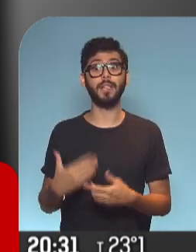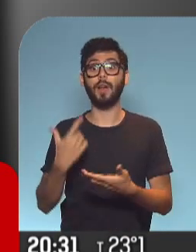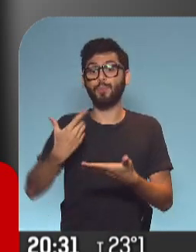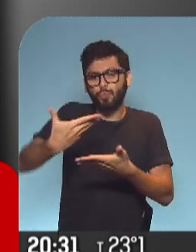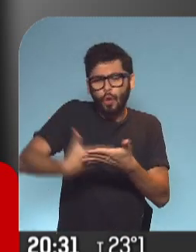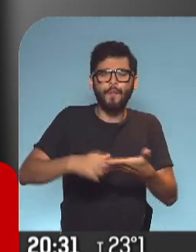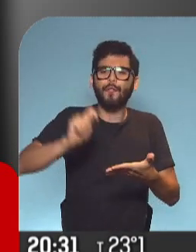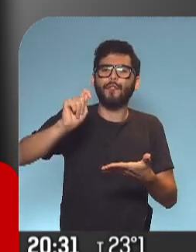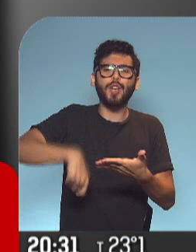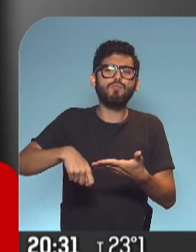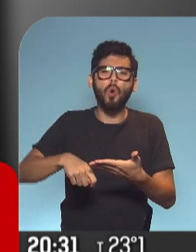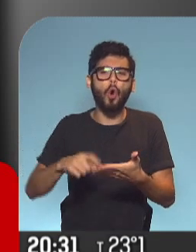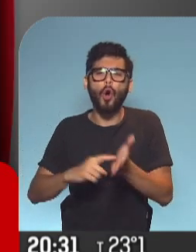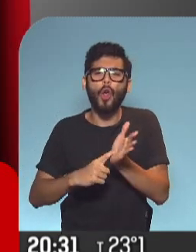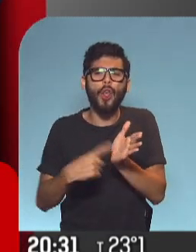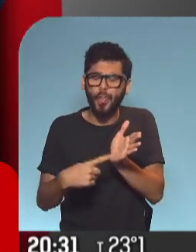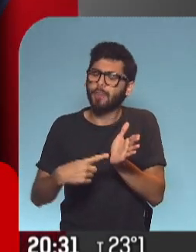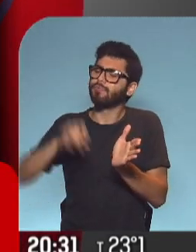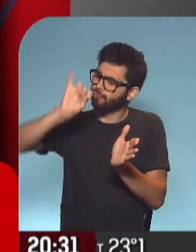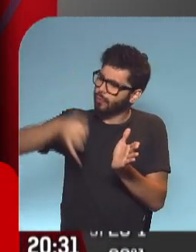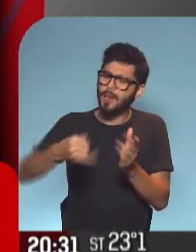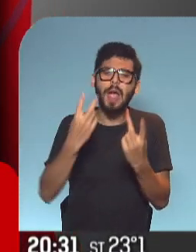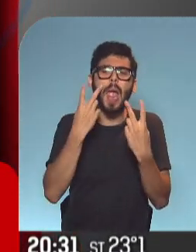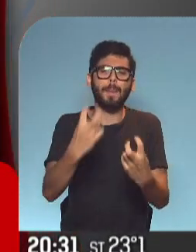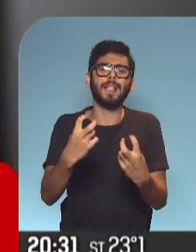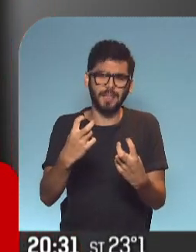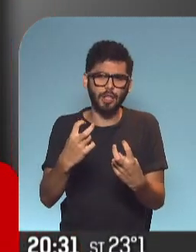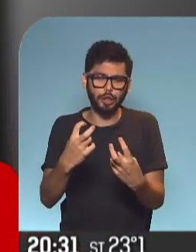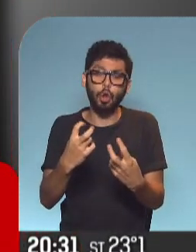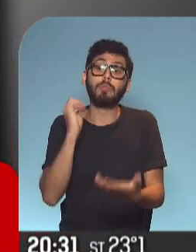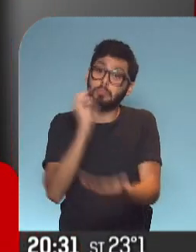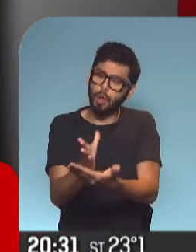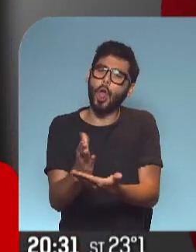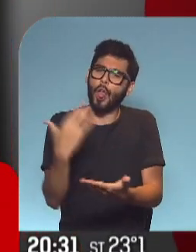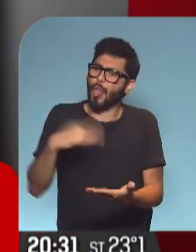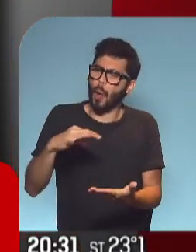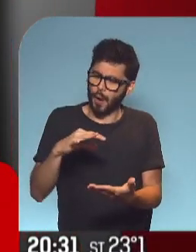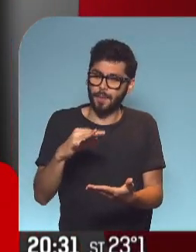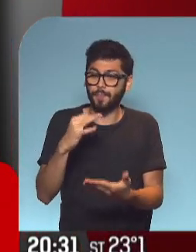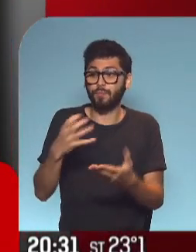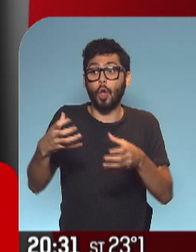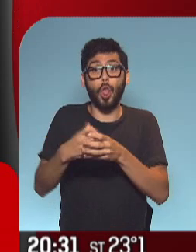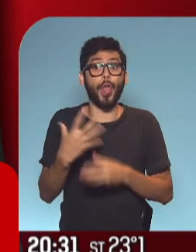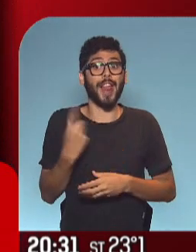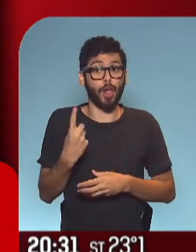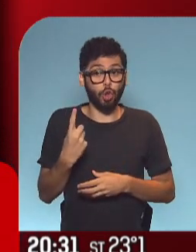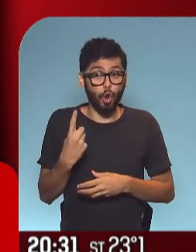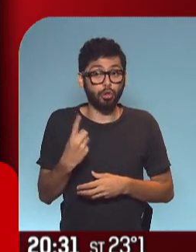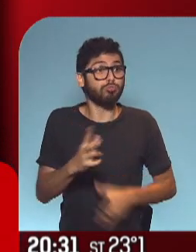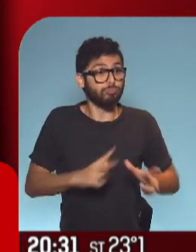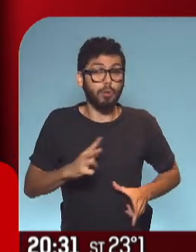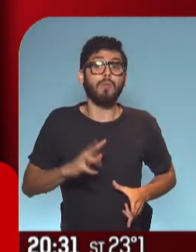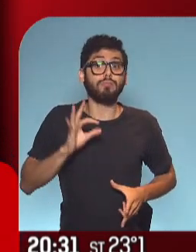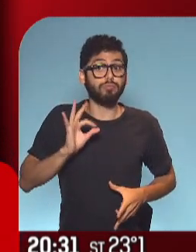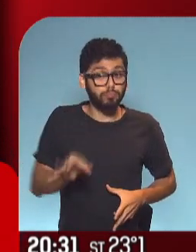ordenando la sustanciación de una investigación sumaria el directorio en unanimidad tomando en ese acto conocimiento de lo ocurrido a